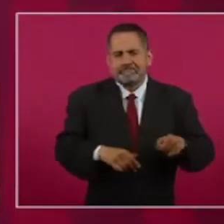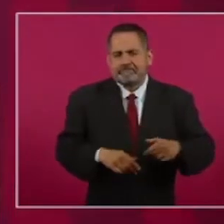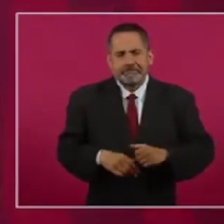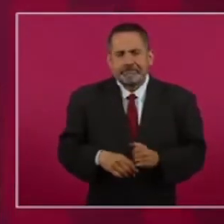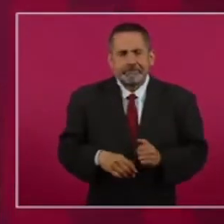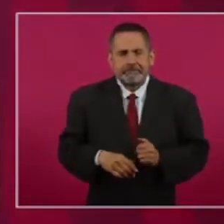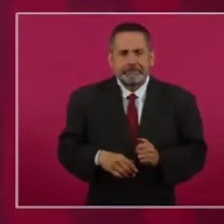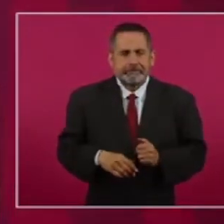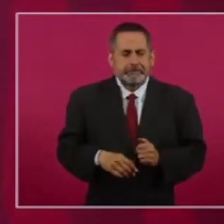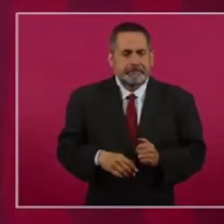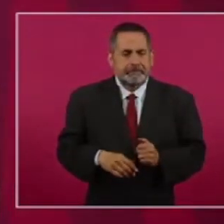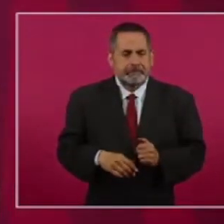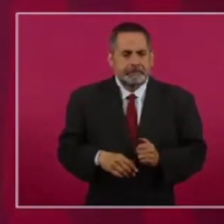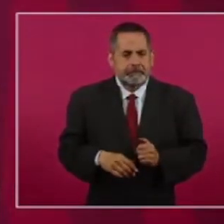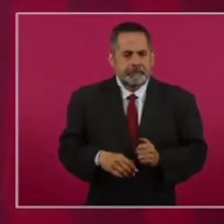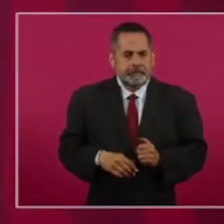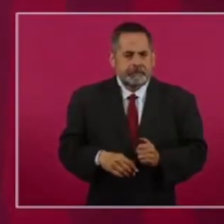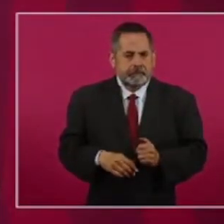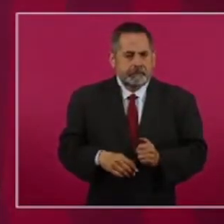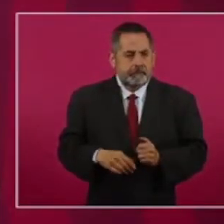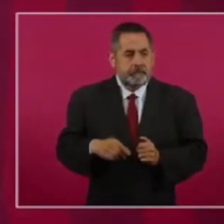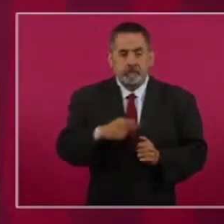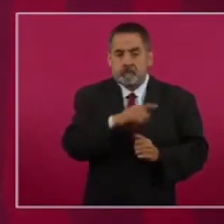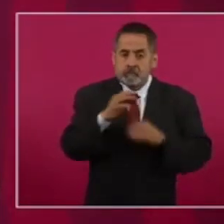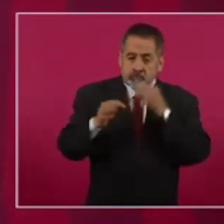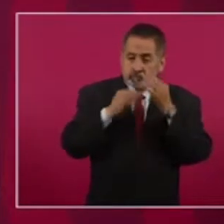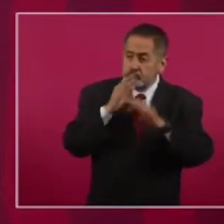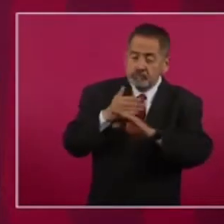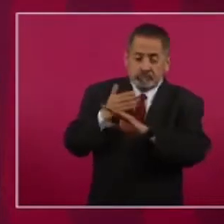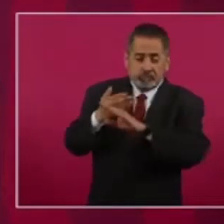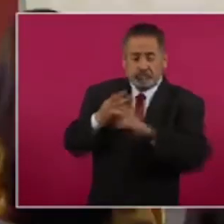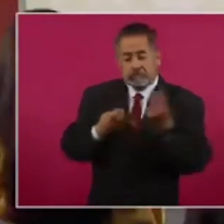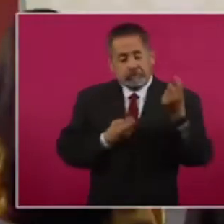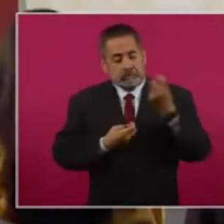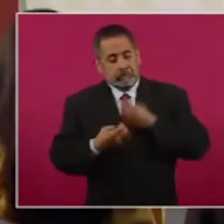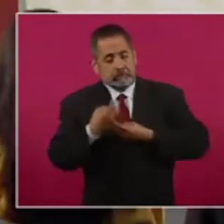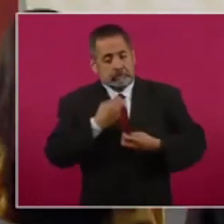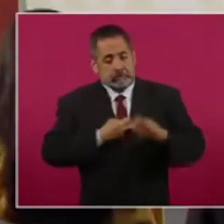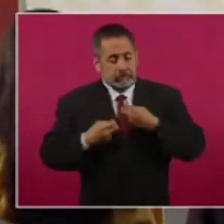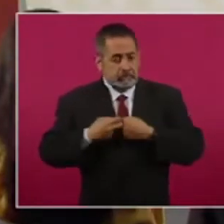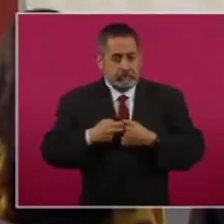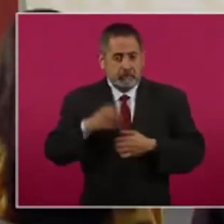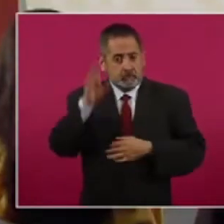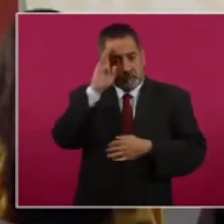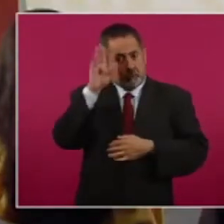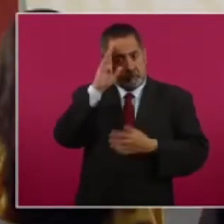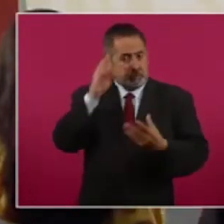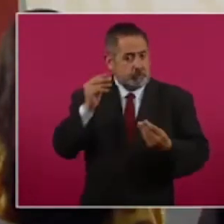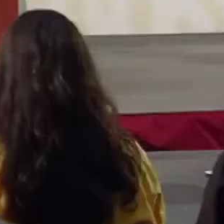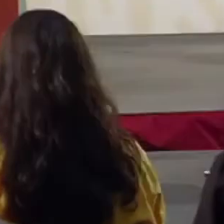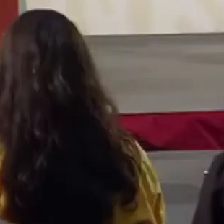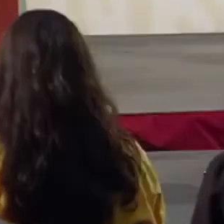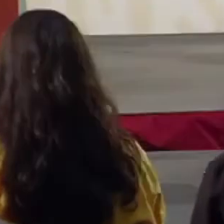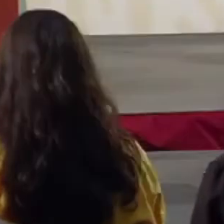que hay una campaña en contra de nosotros como nunca.